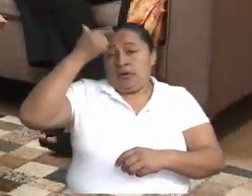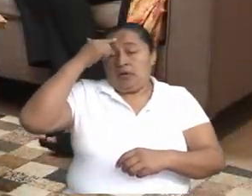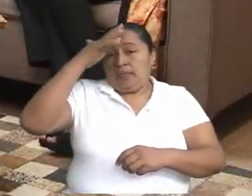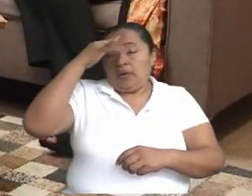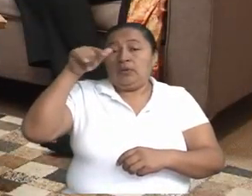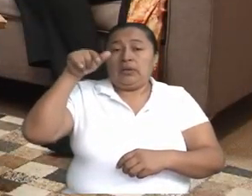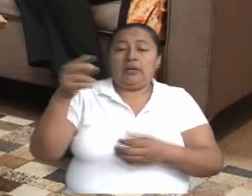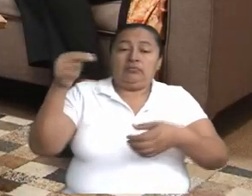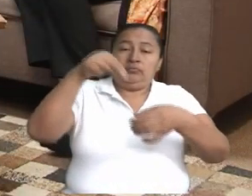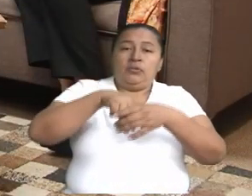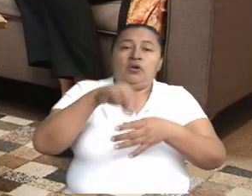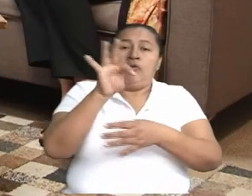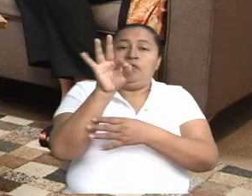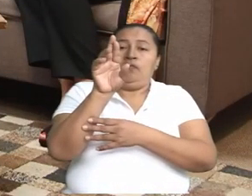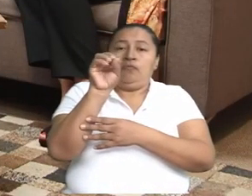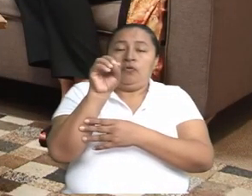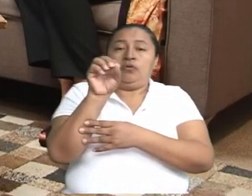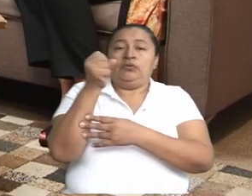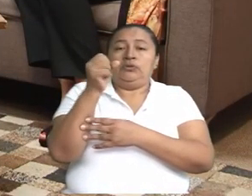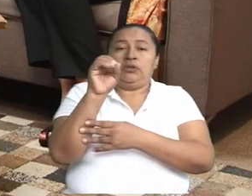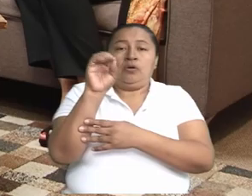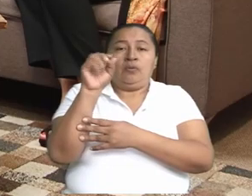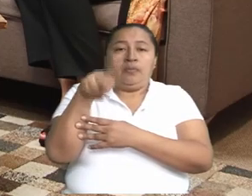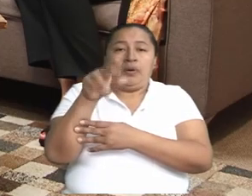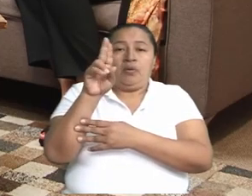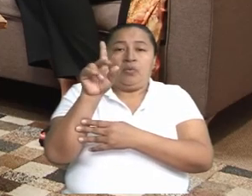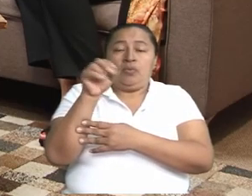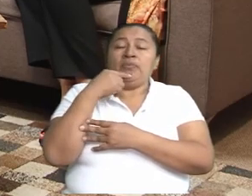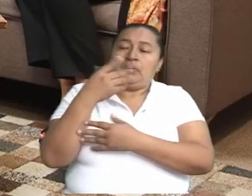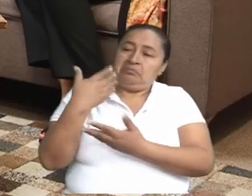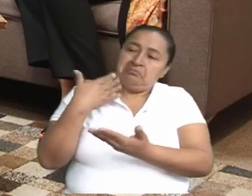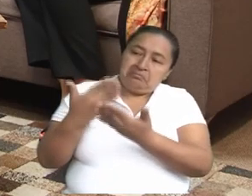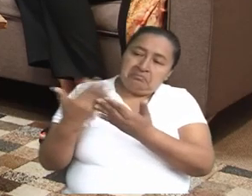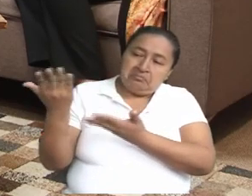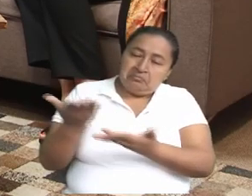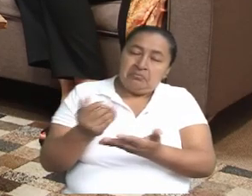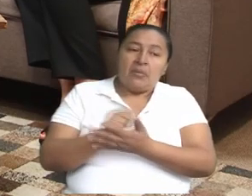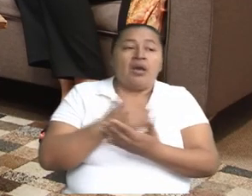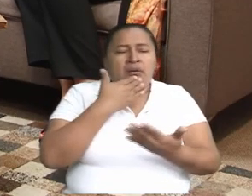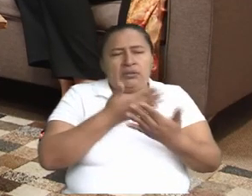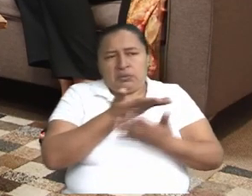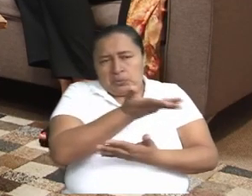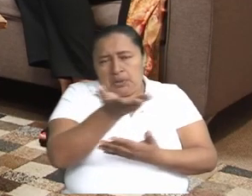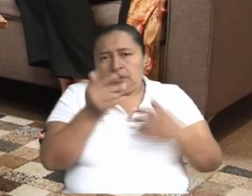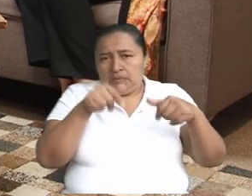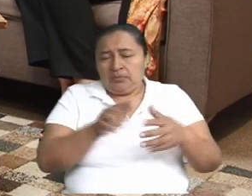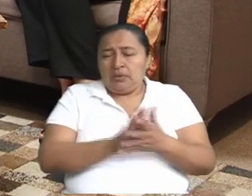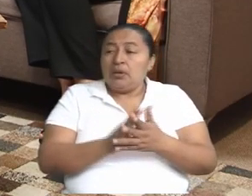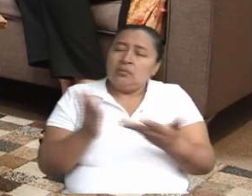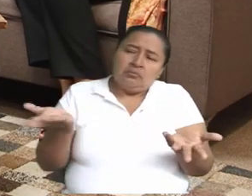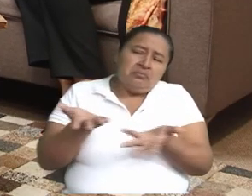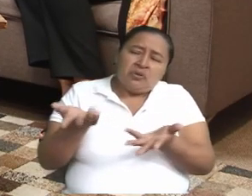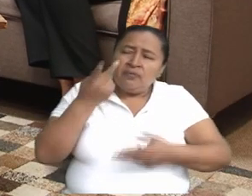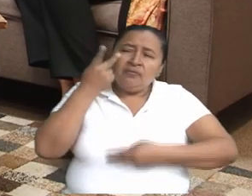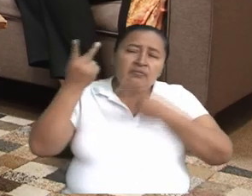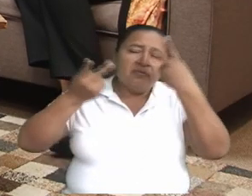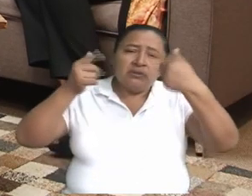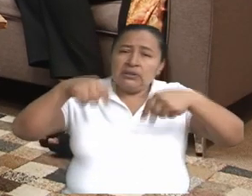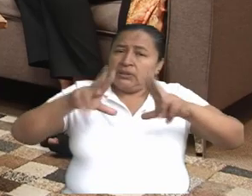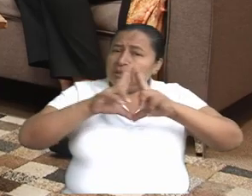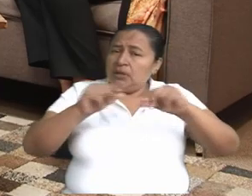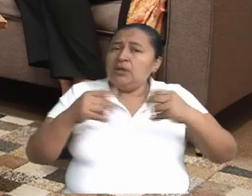Foro de Sao Paulo. Compañera, muchas gracias. Gracias a ustedes por esta oportunidad. Bueno, ¿y qué le parece de visita por Nicaragua? Me imagino